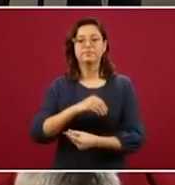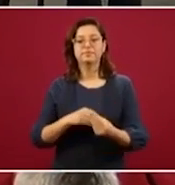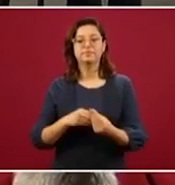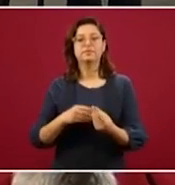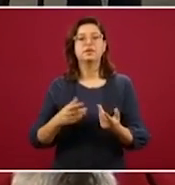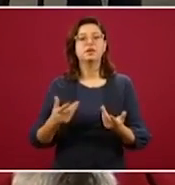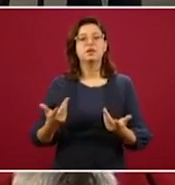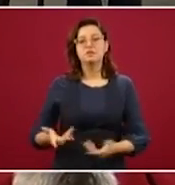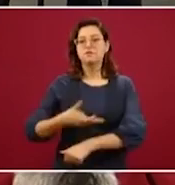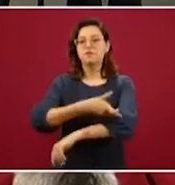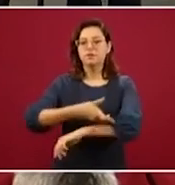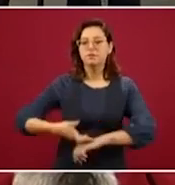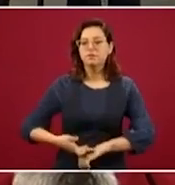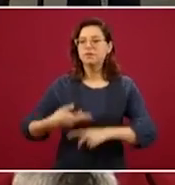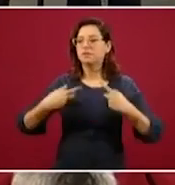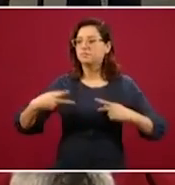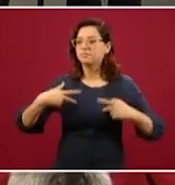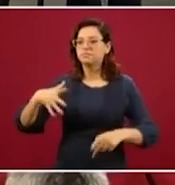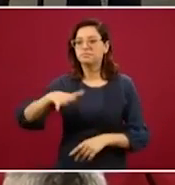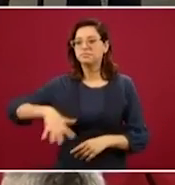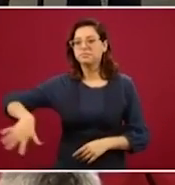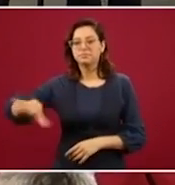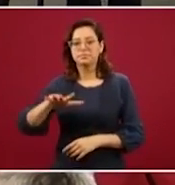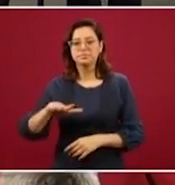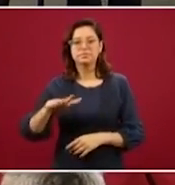economía familiar,